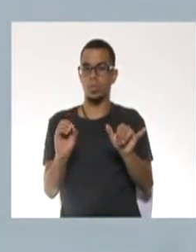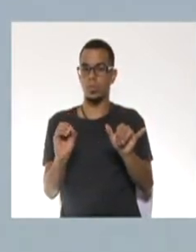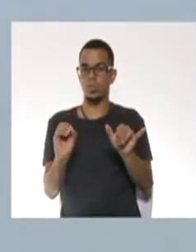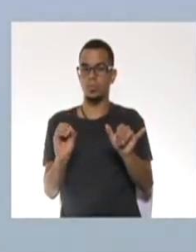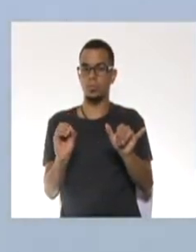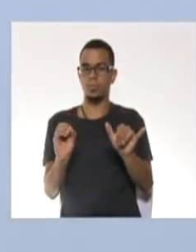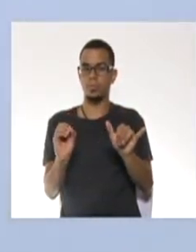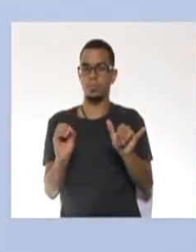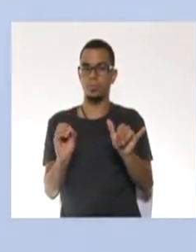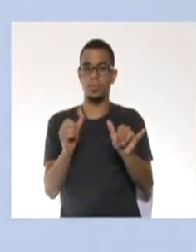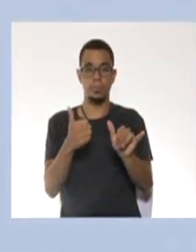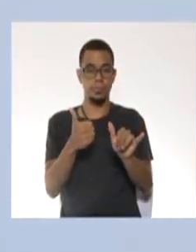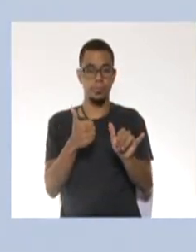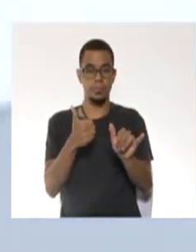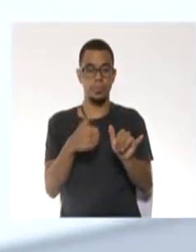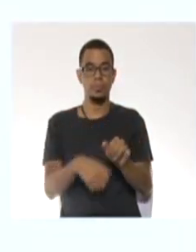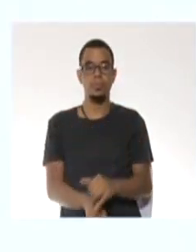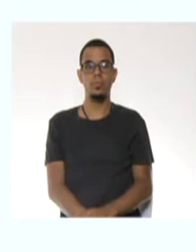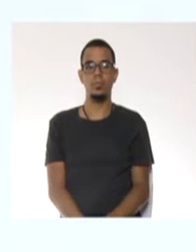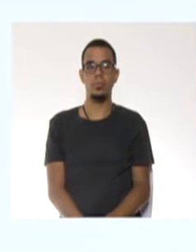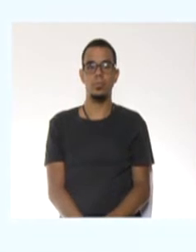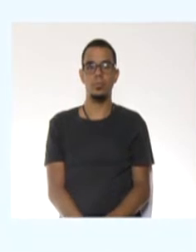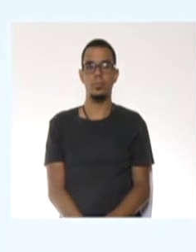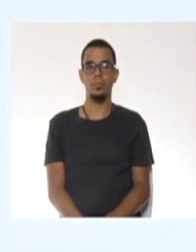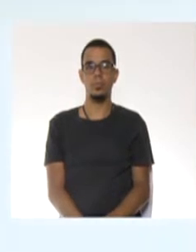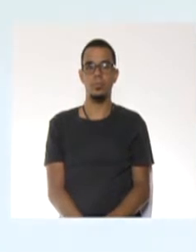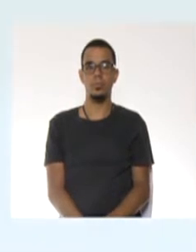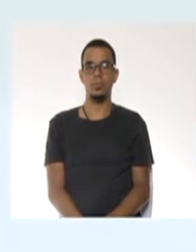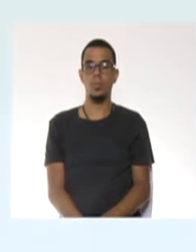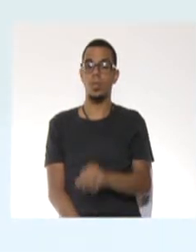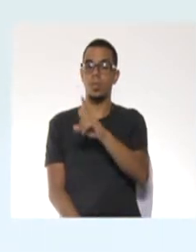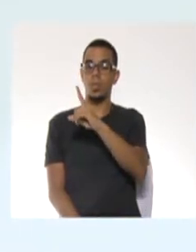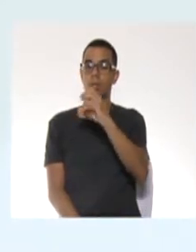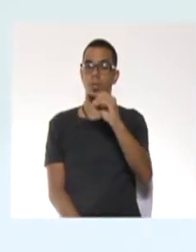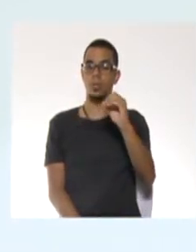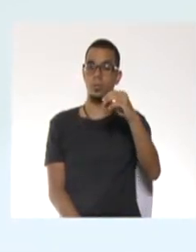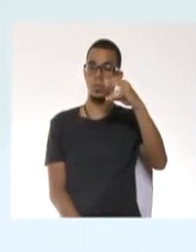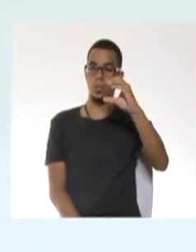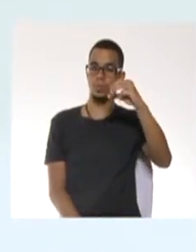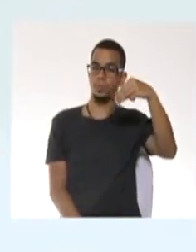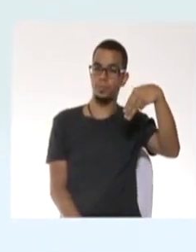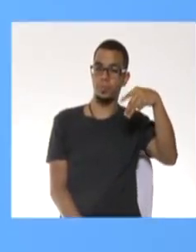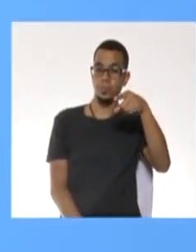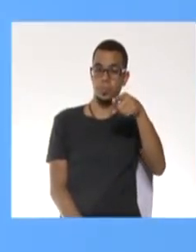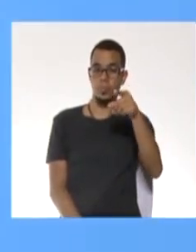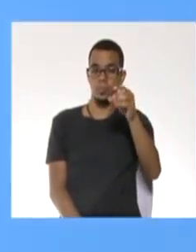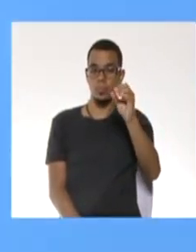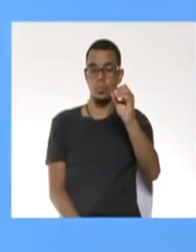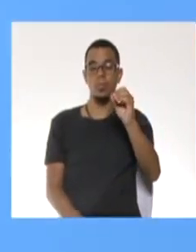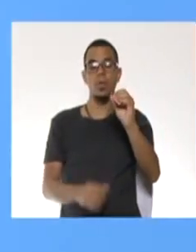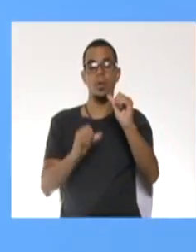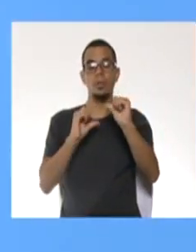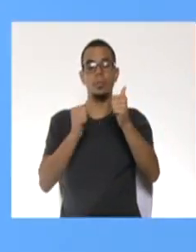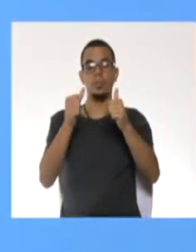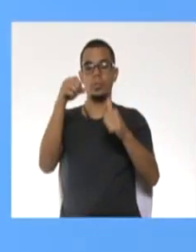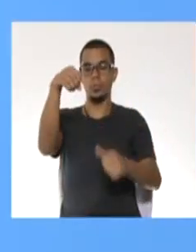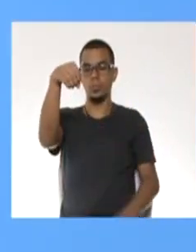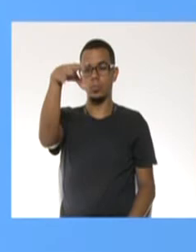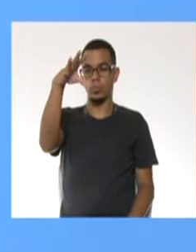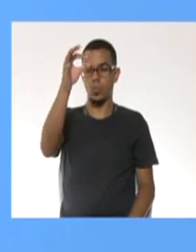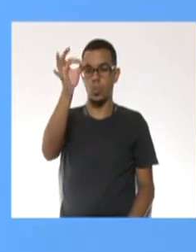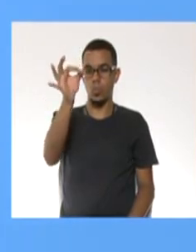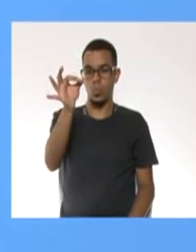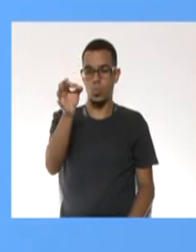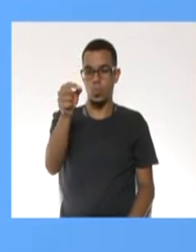subsuelo. Y de acá vamos a lanzar la esfera. Entonces, en casa,